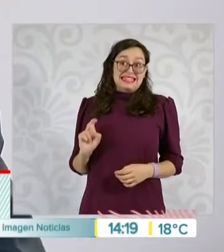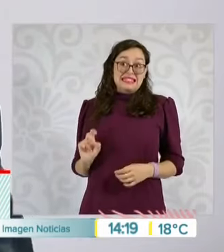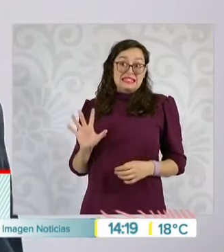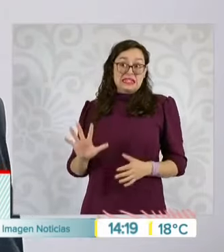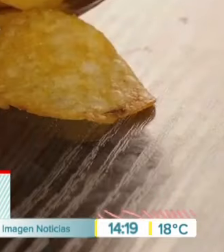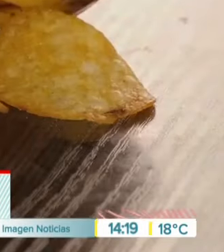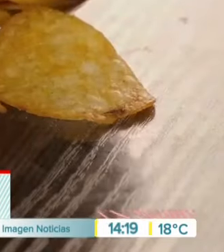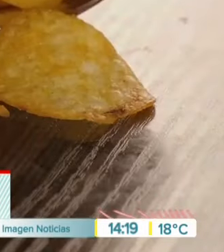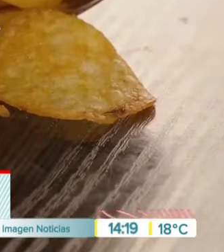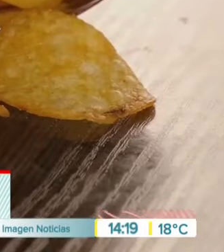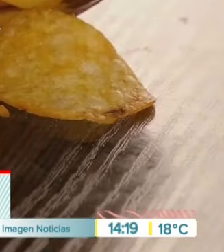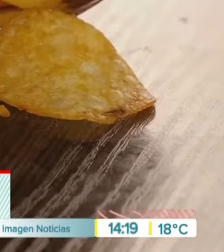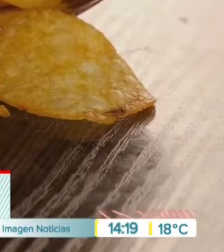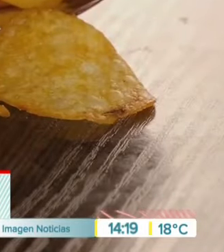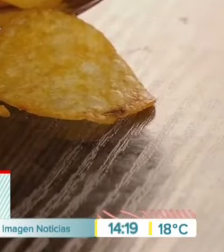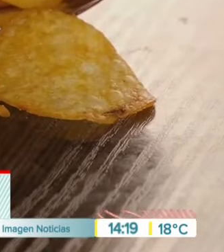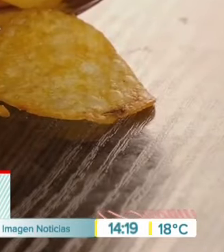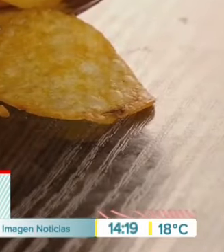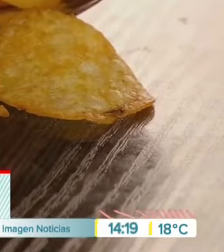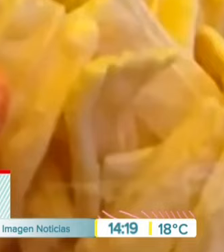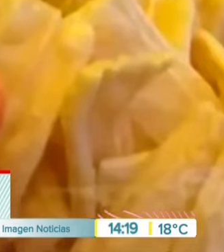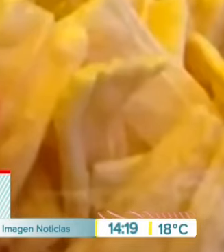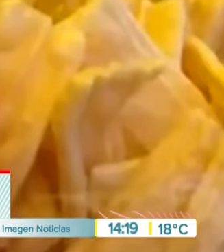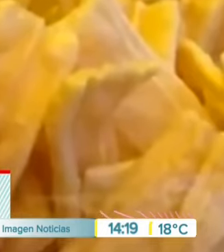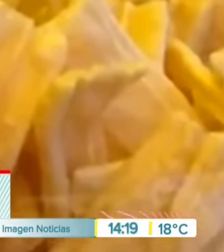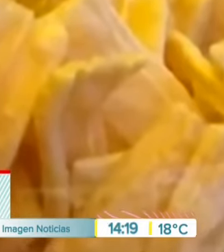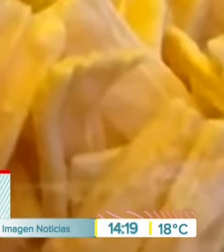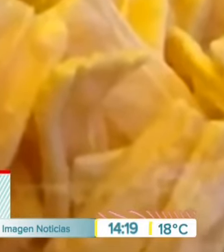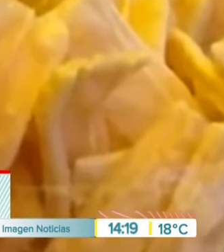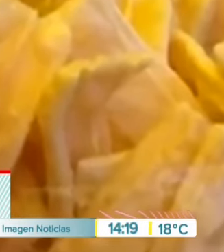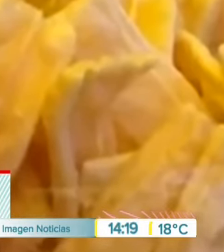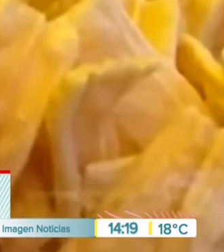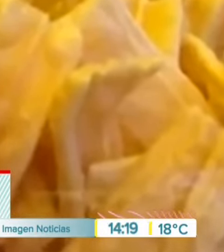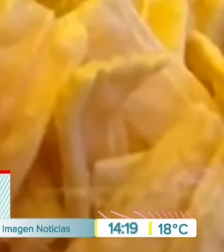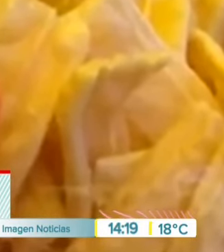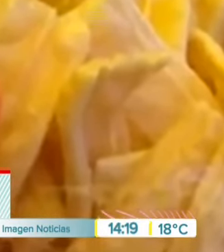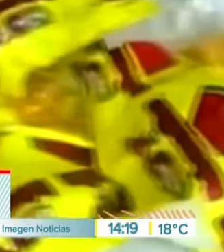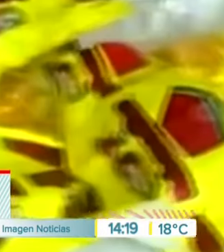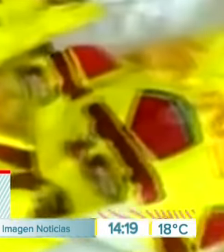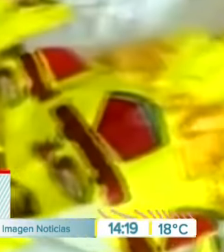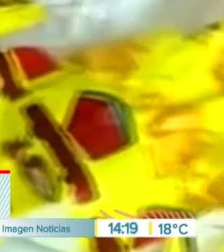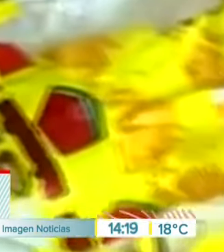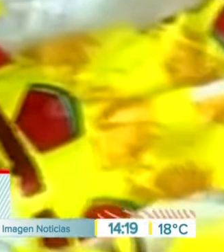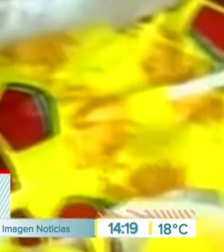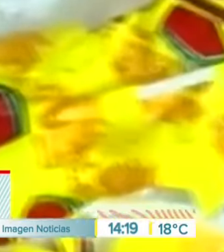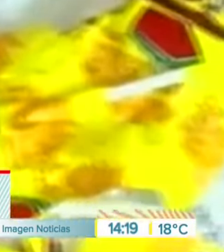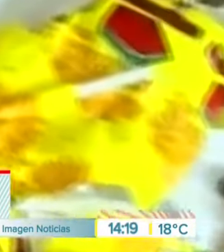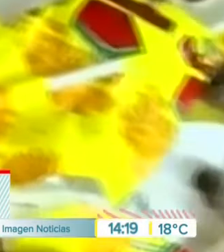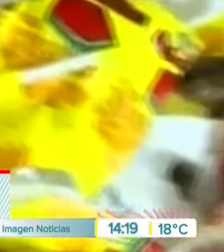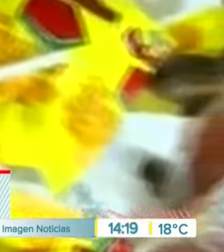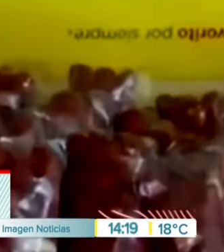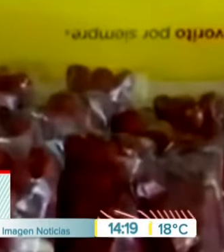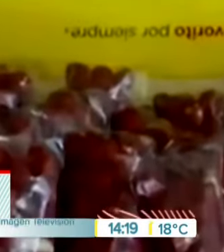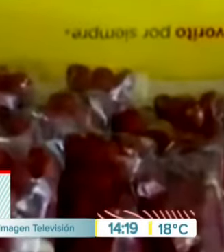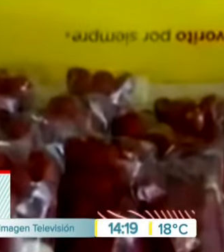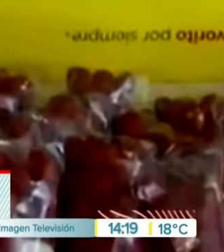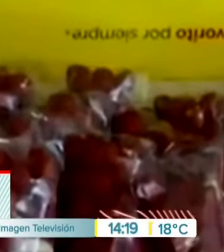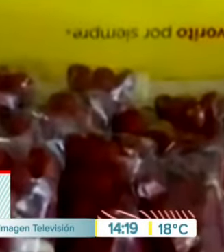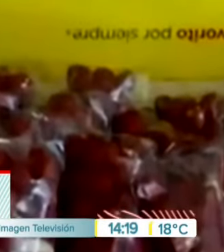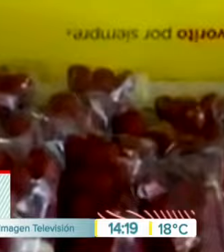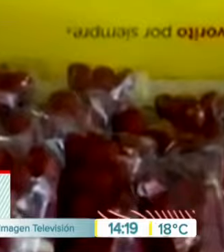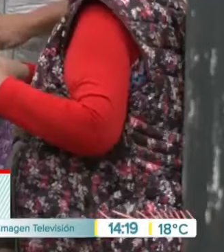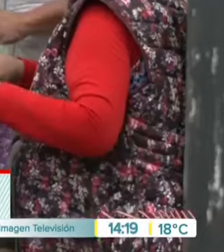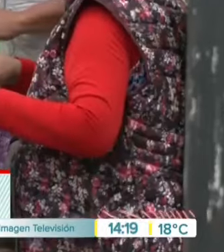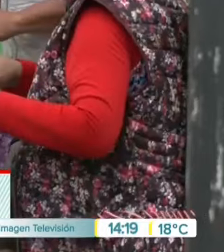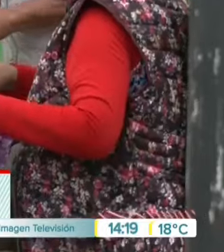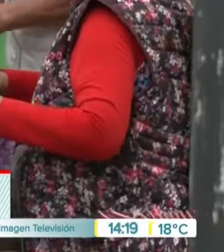mejorar la alimentación de los estudiantes en nuestro país Este programa Busca que dejen de vender ya papitas refrescos comida chatarra en